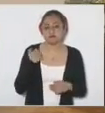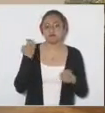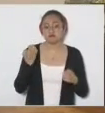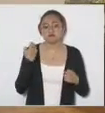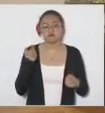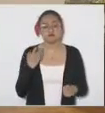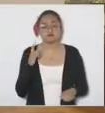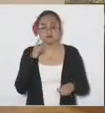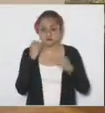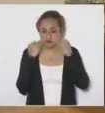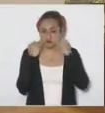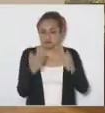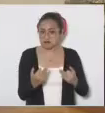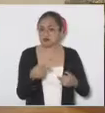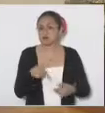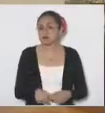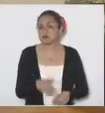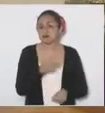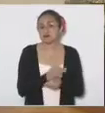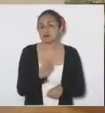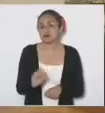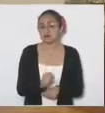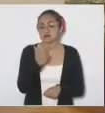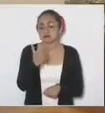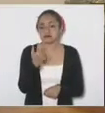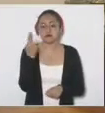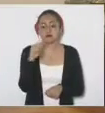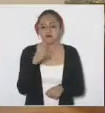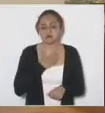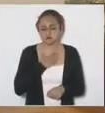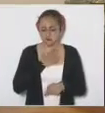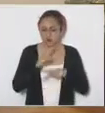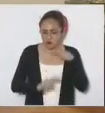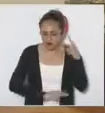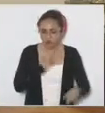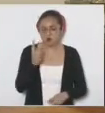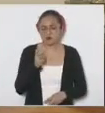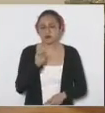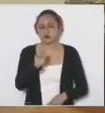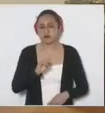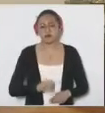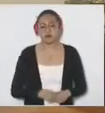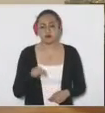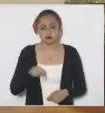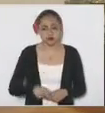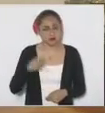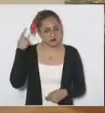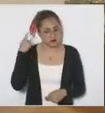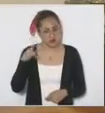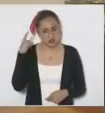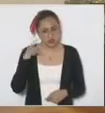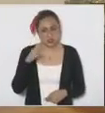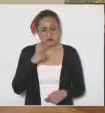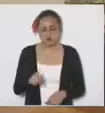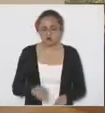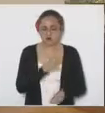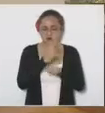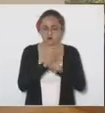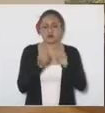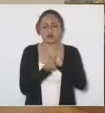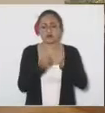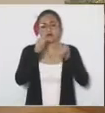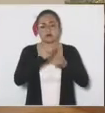de esa marcha el 27 de noviembre por Puebla por la cuarta